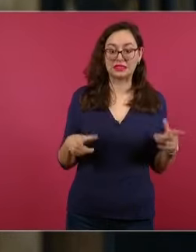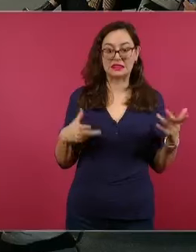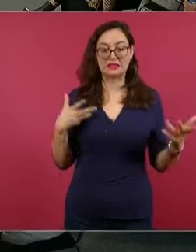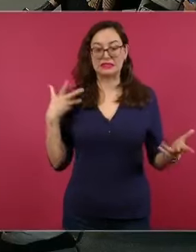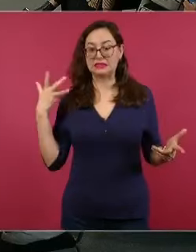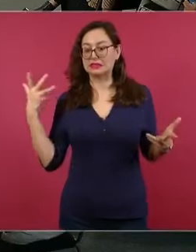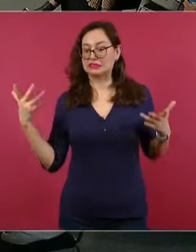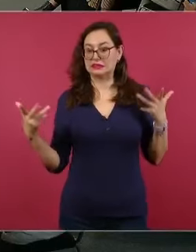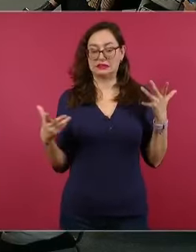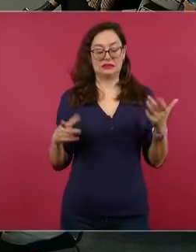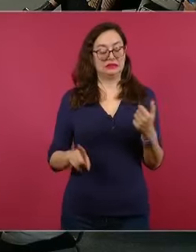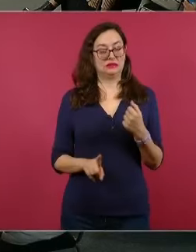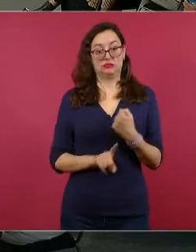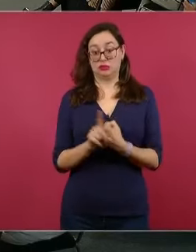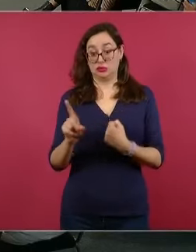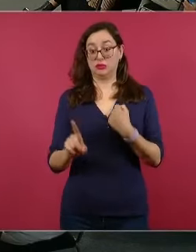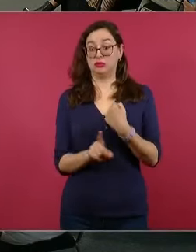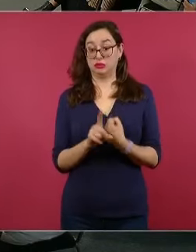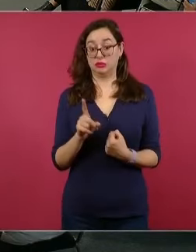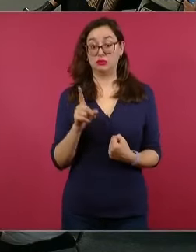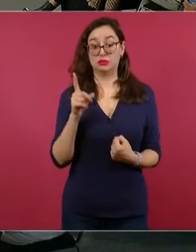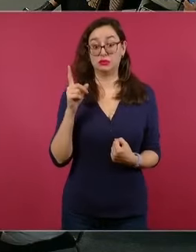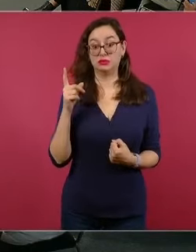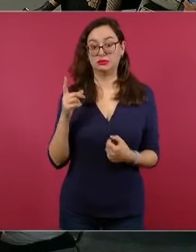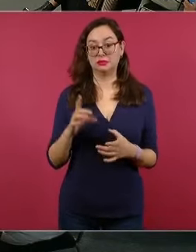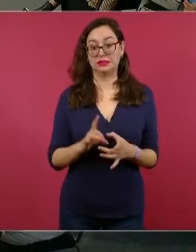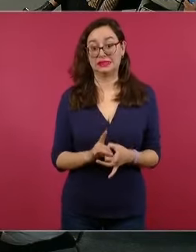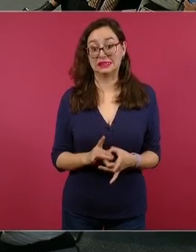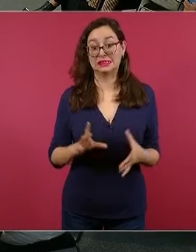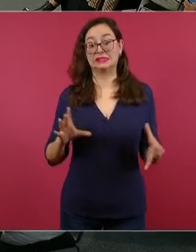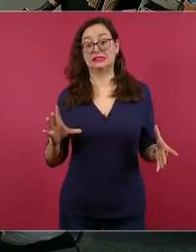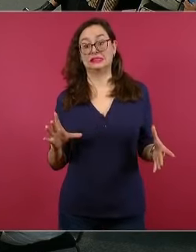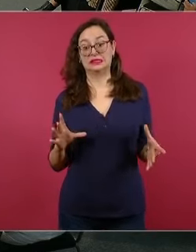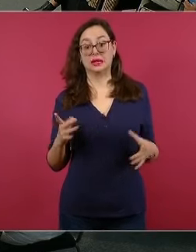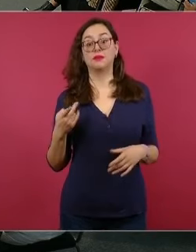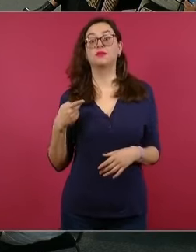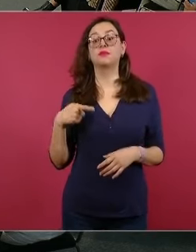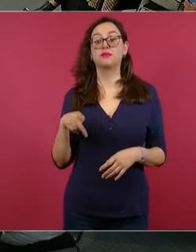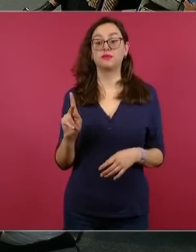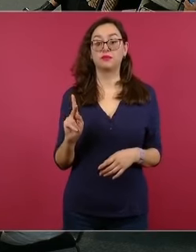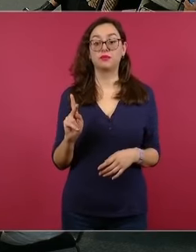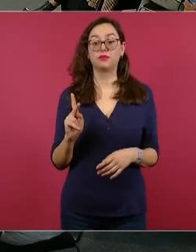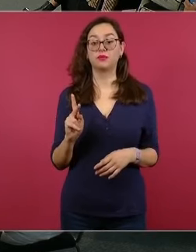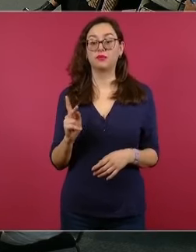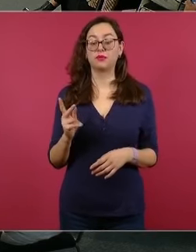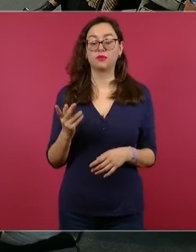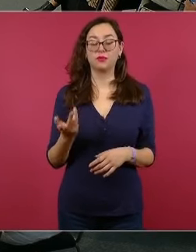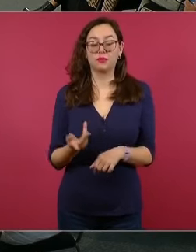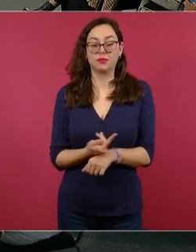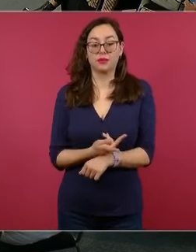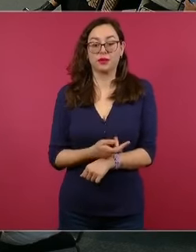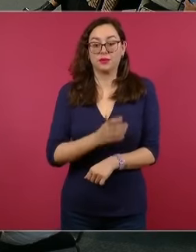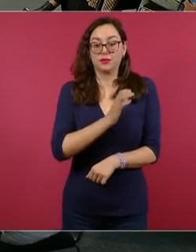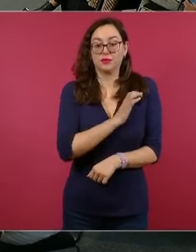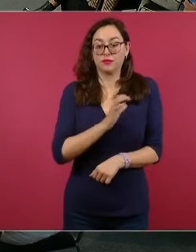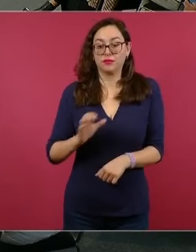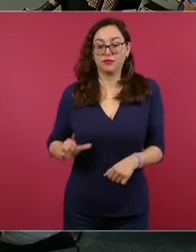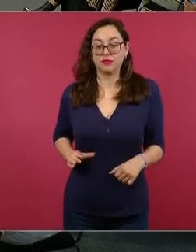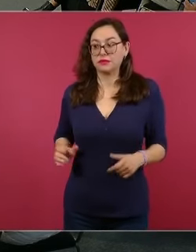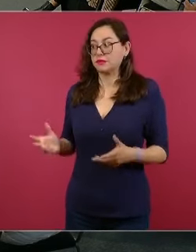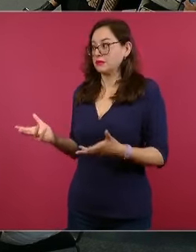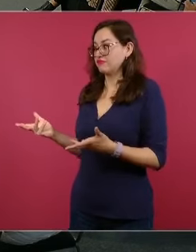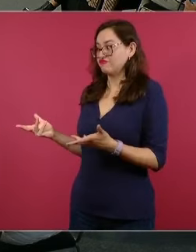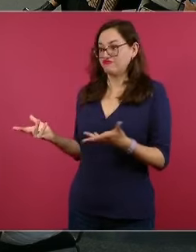prensa fue eh complicada están pidiendo que se rompa la alianza pero eh más que nada el candidato se siente Eh pues muy